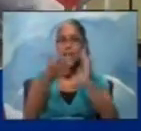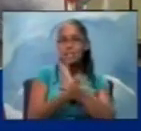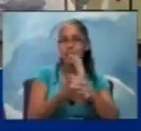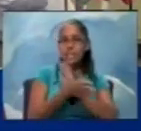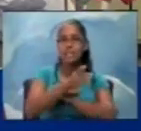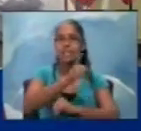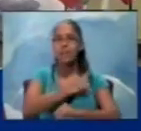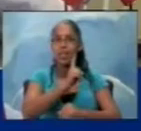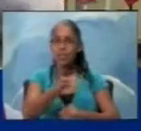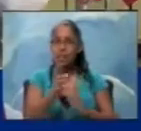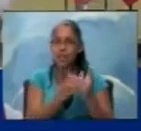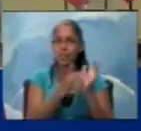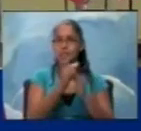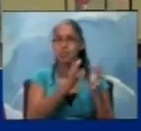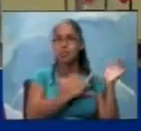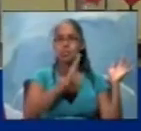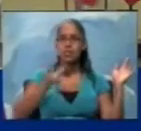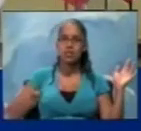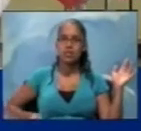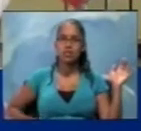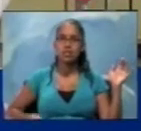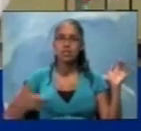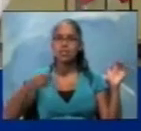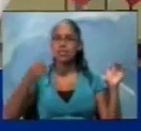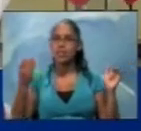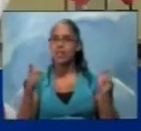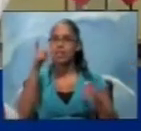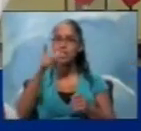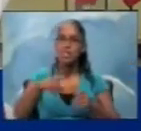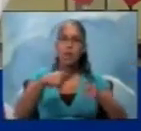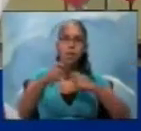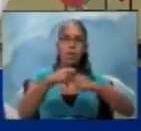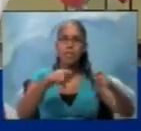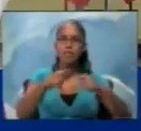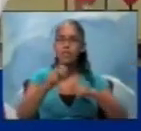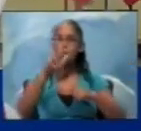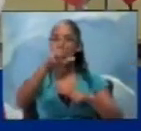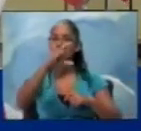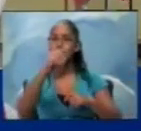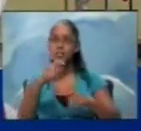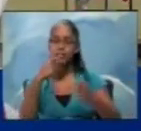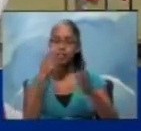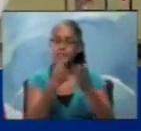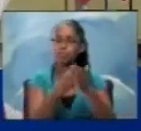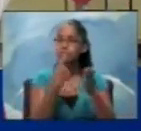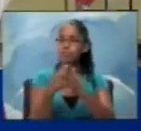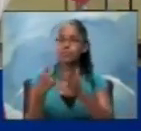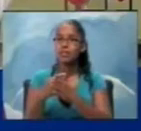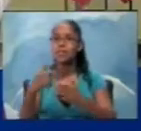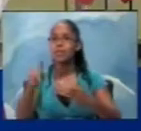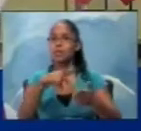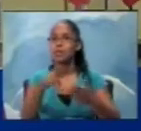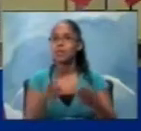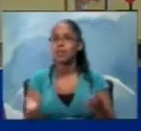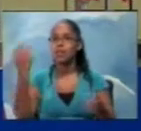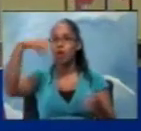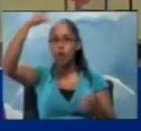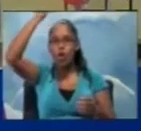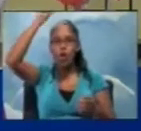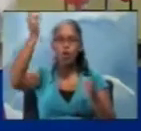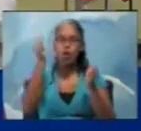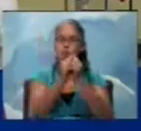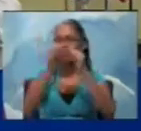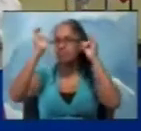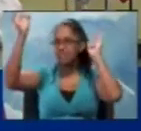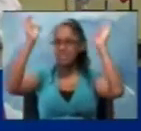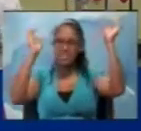del Mesías, que sería vendido por 30 piezas de plata, que le coronarían con espinas, que